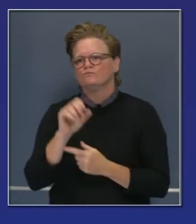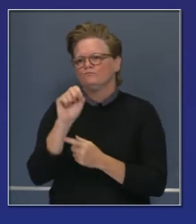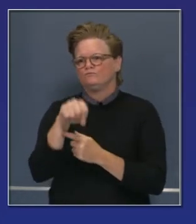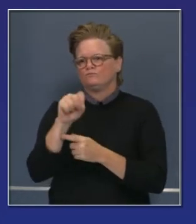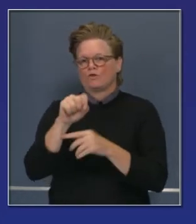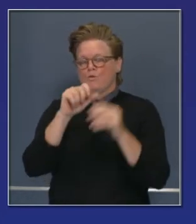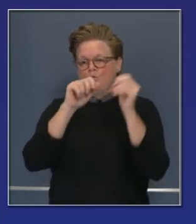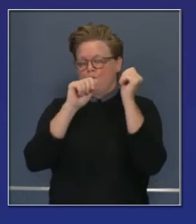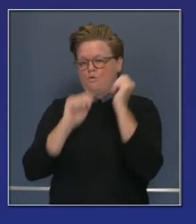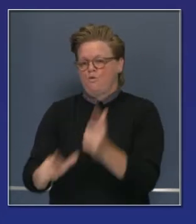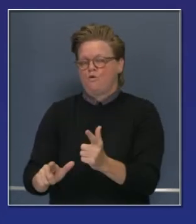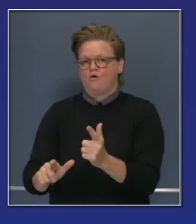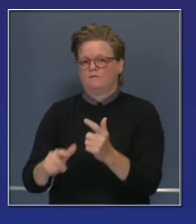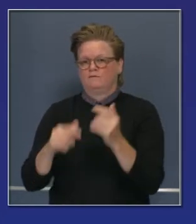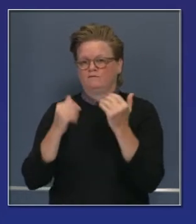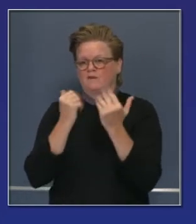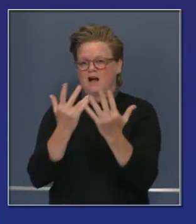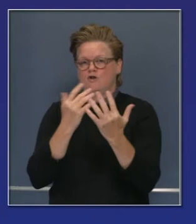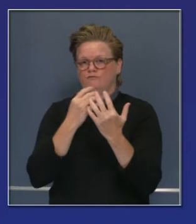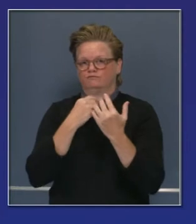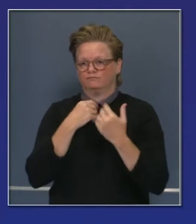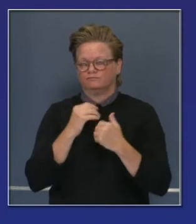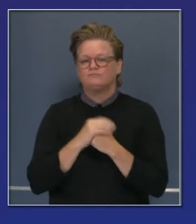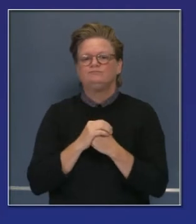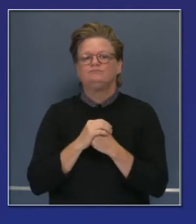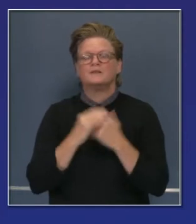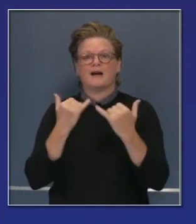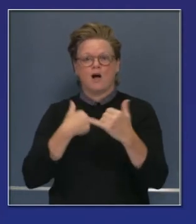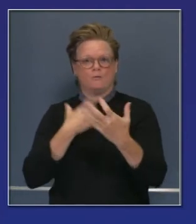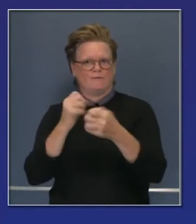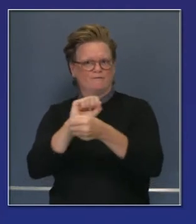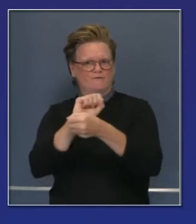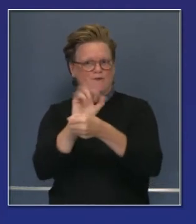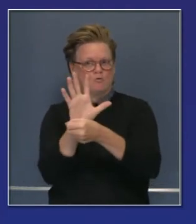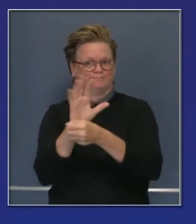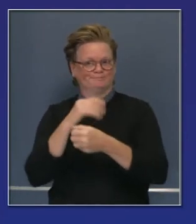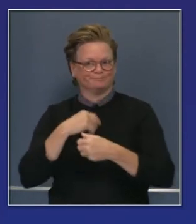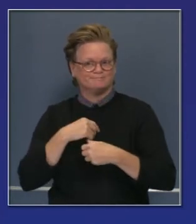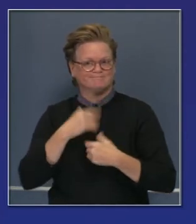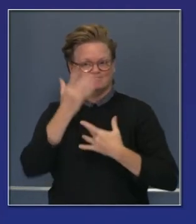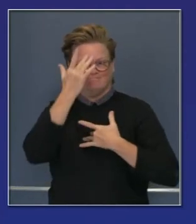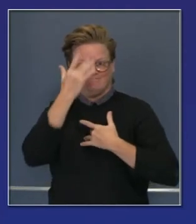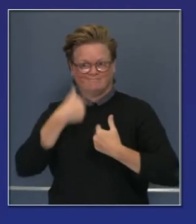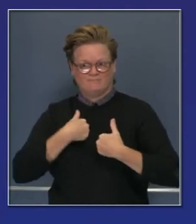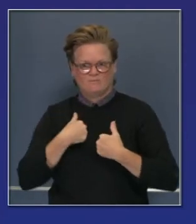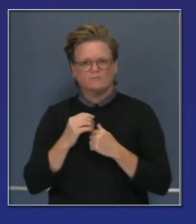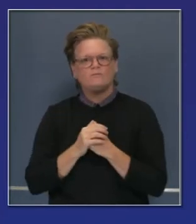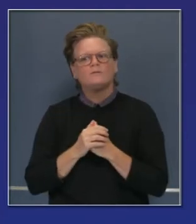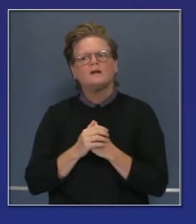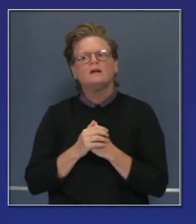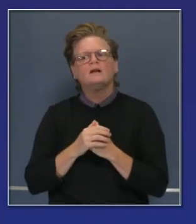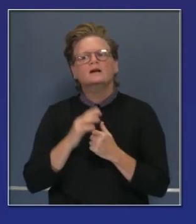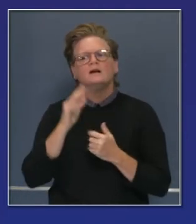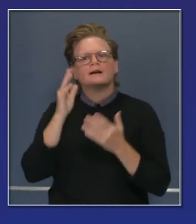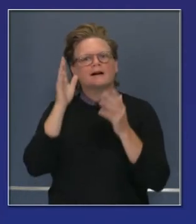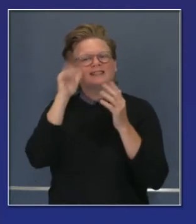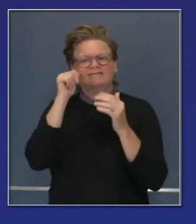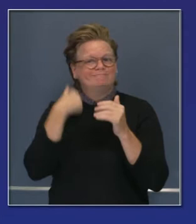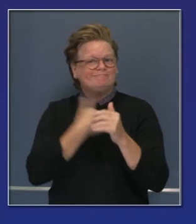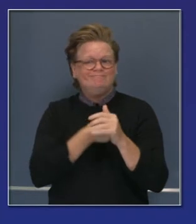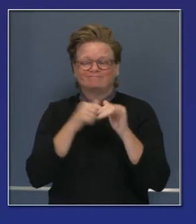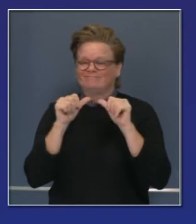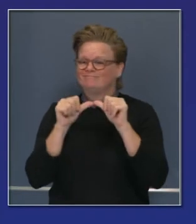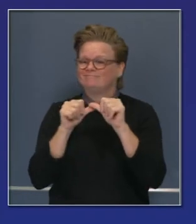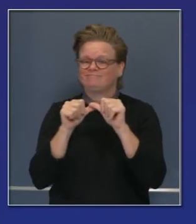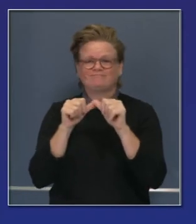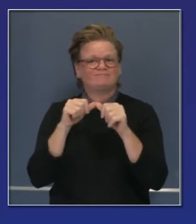contención. Ahora, hablando de la transmisión de COVID-19, seguimos con cifras tercas, difíciles